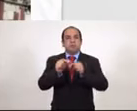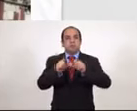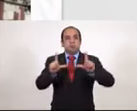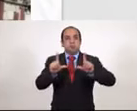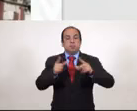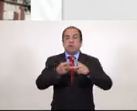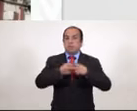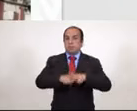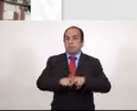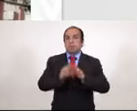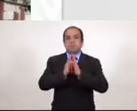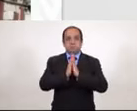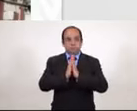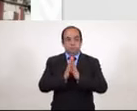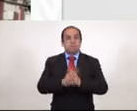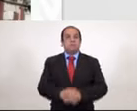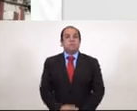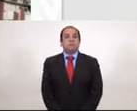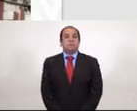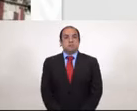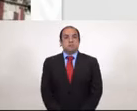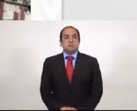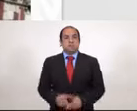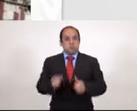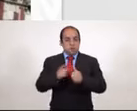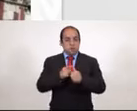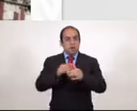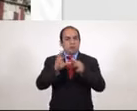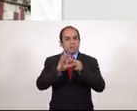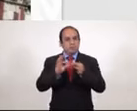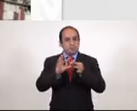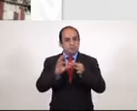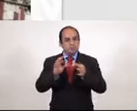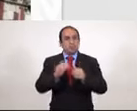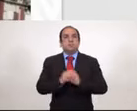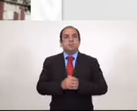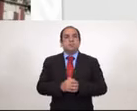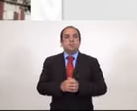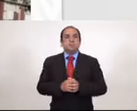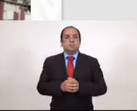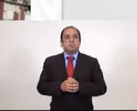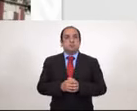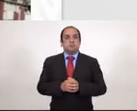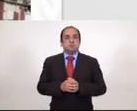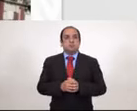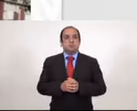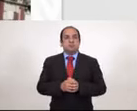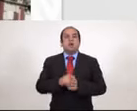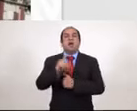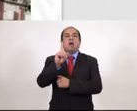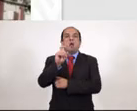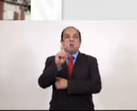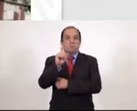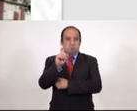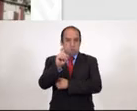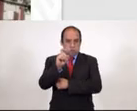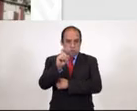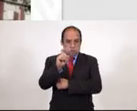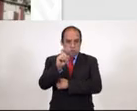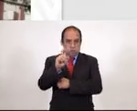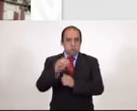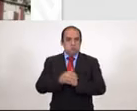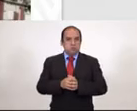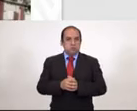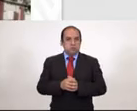Empecemos, por favor. Primero, una descripción del agua que